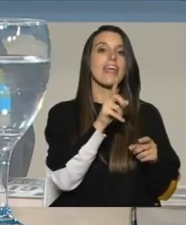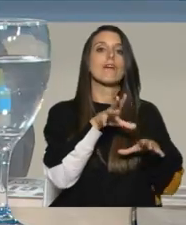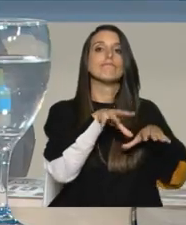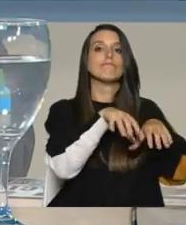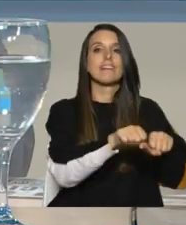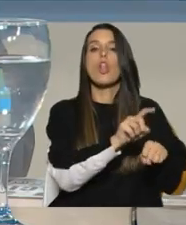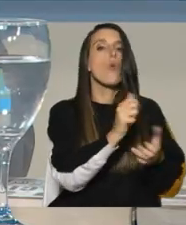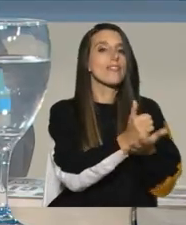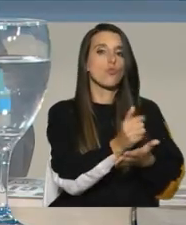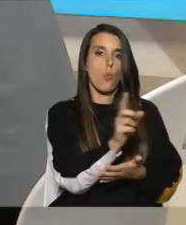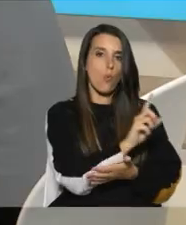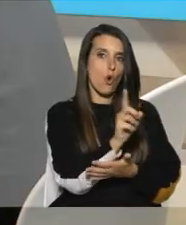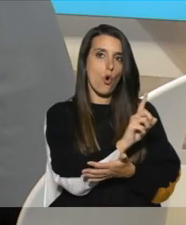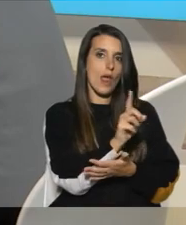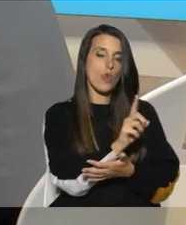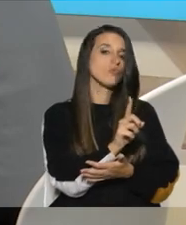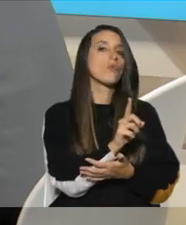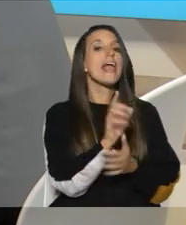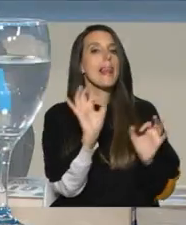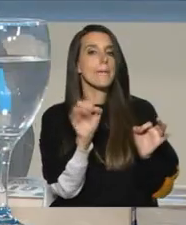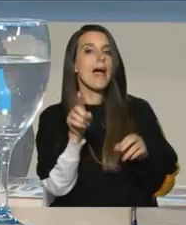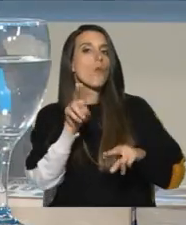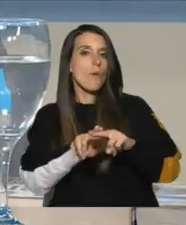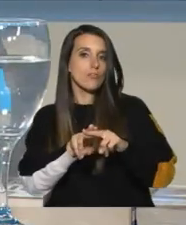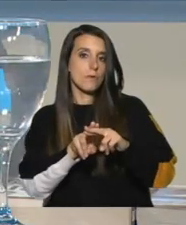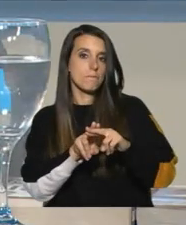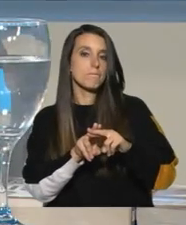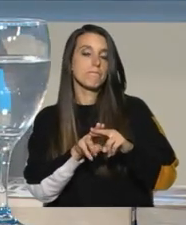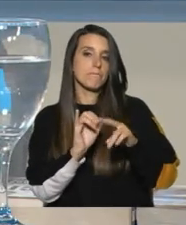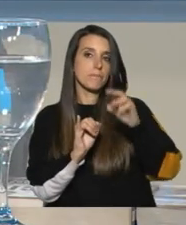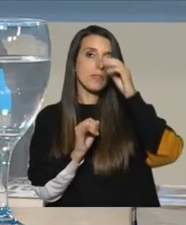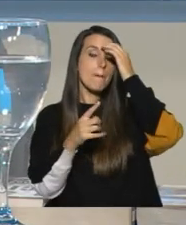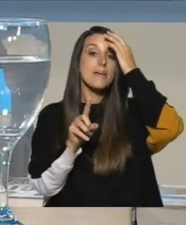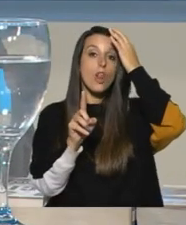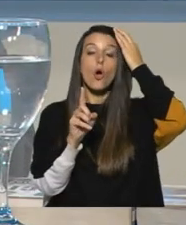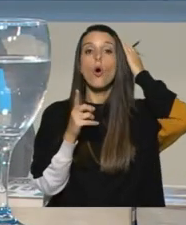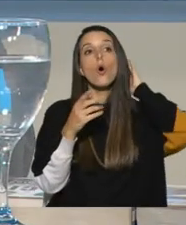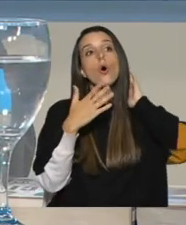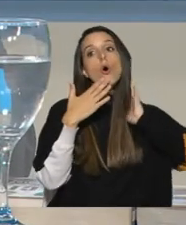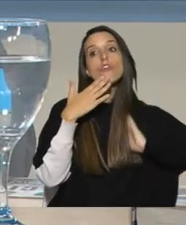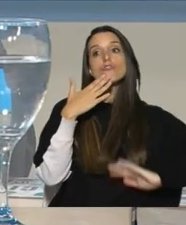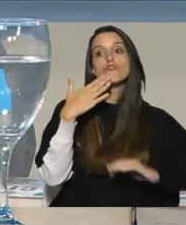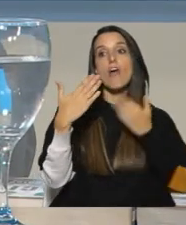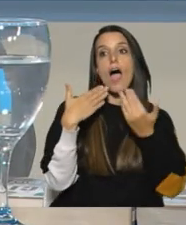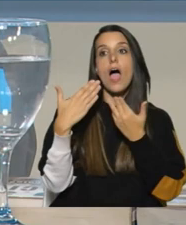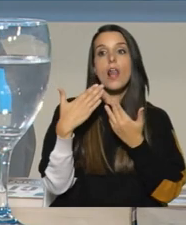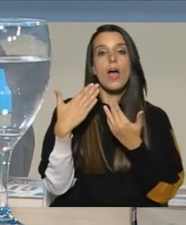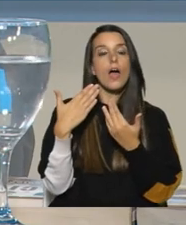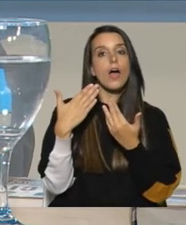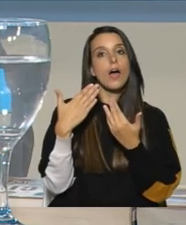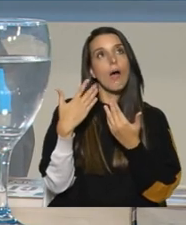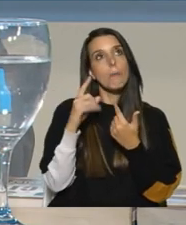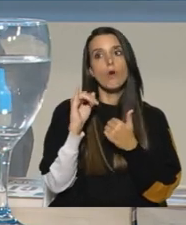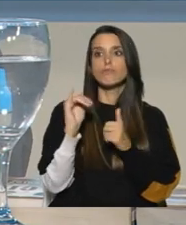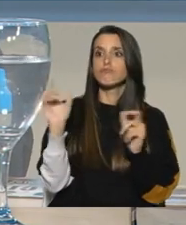él no estuvo. Bueno, el hermano de él falleció. El hermano, sí. El hermano de él falleció, es cierto. Exacto. Pero tuvimos una charla después de mucho trámite, pero al final